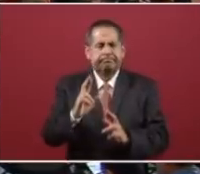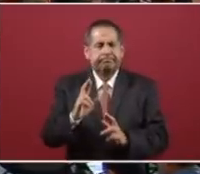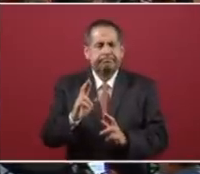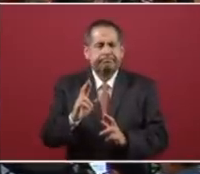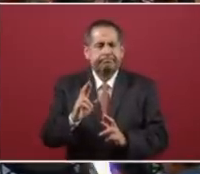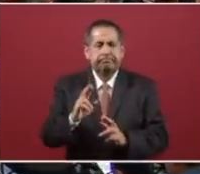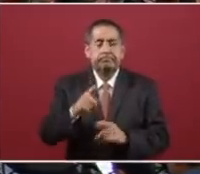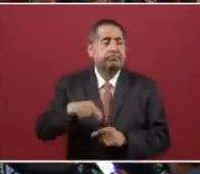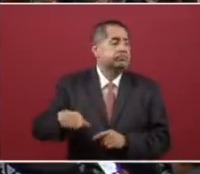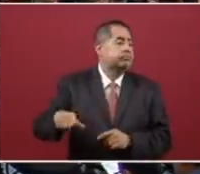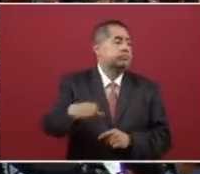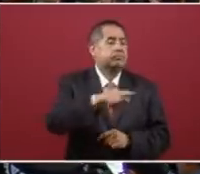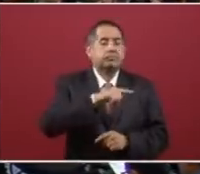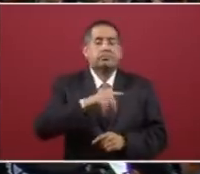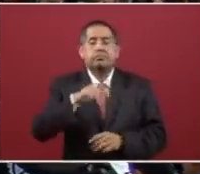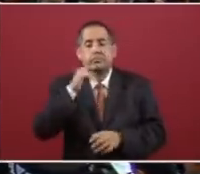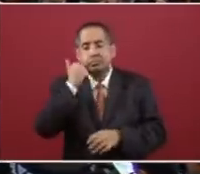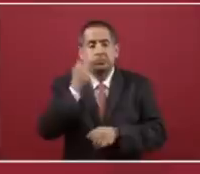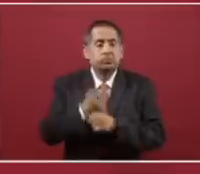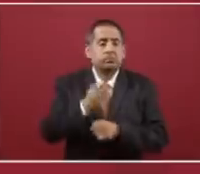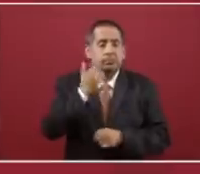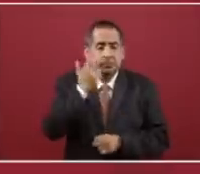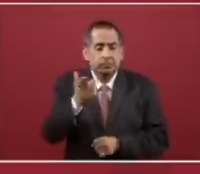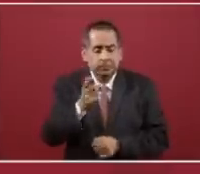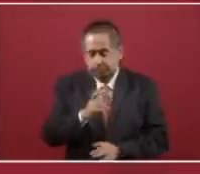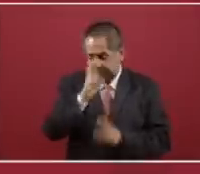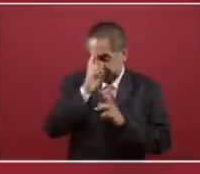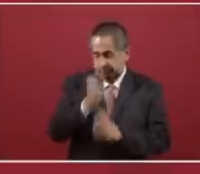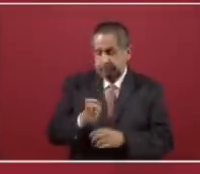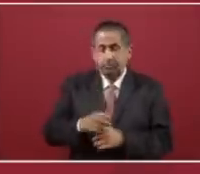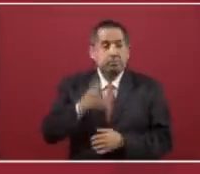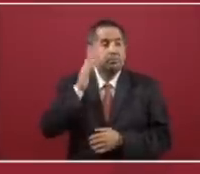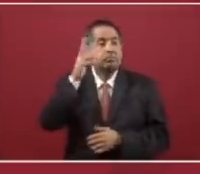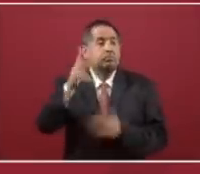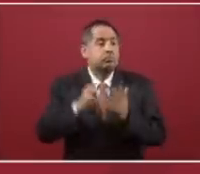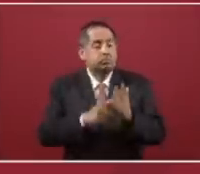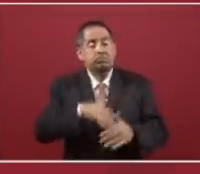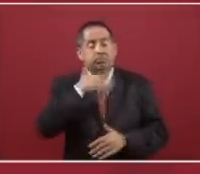a la voluntad de los ciudadanos nunca más un fraude